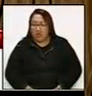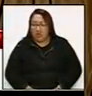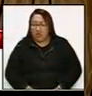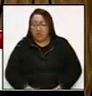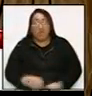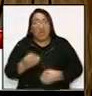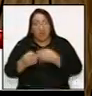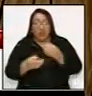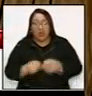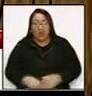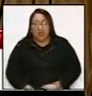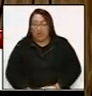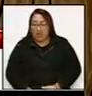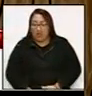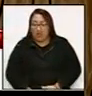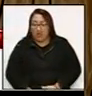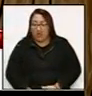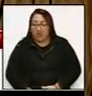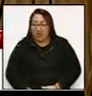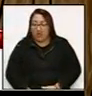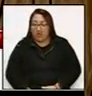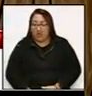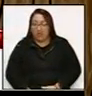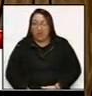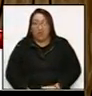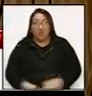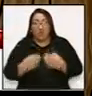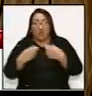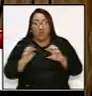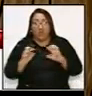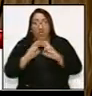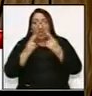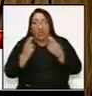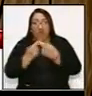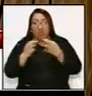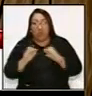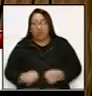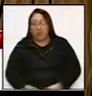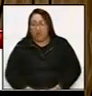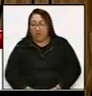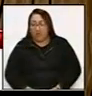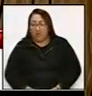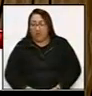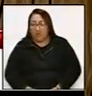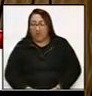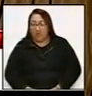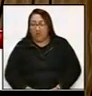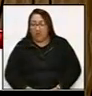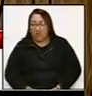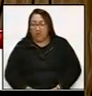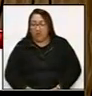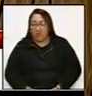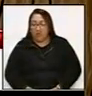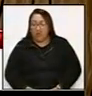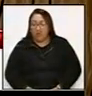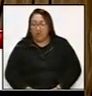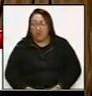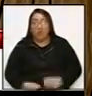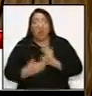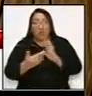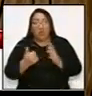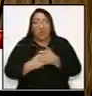para que les puedan informar. Pero le voy a solicitar de manera pública que esa sesión sea pública, porque ustedes mismos están exponiendo a esta situación,